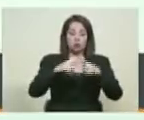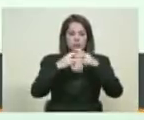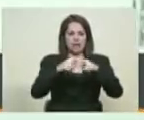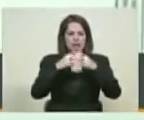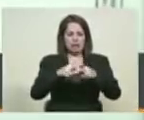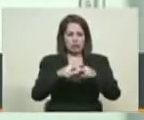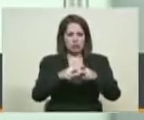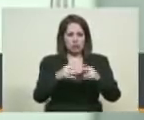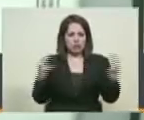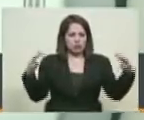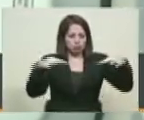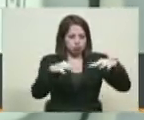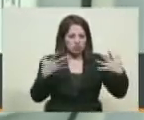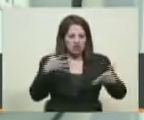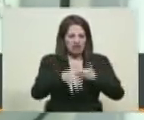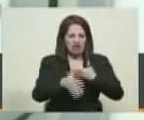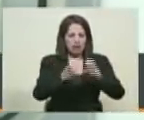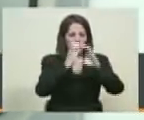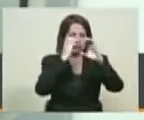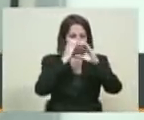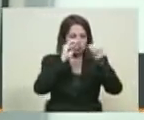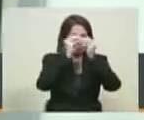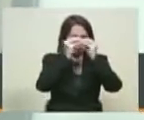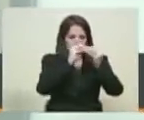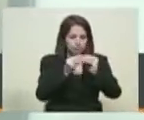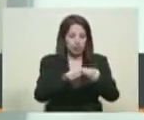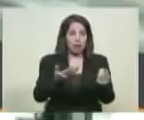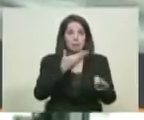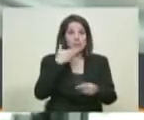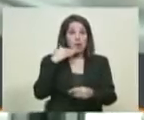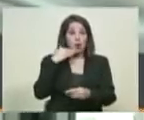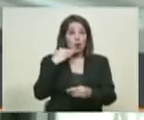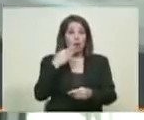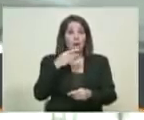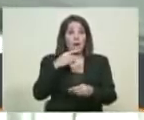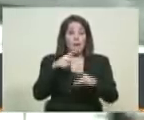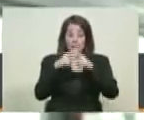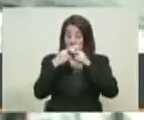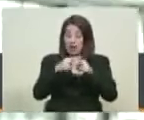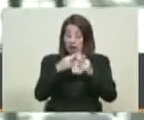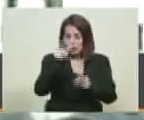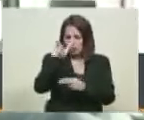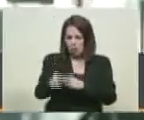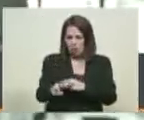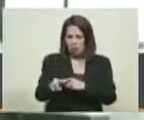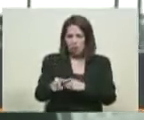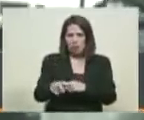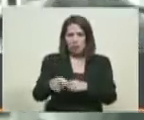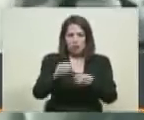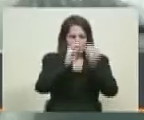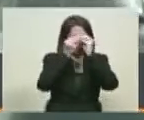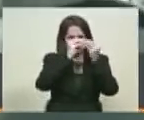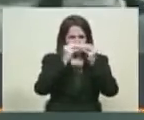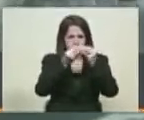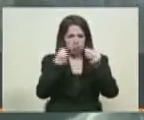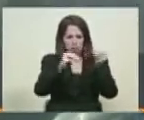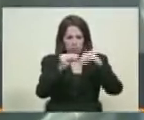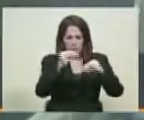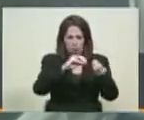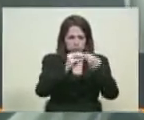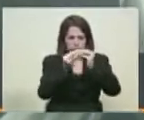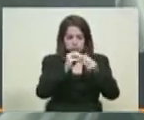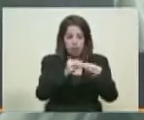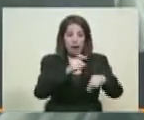encima. Mecánico es mecánico. Mecánico inventa. Le cae encima, repara, arregla,